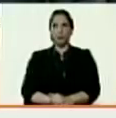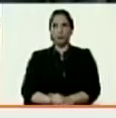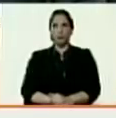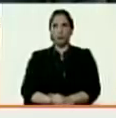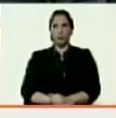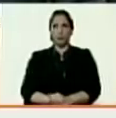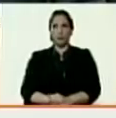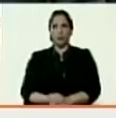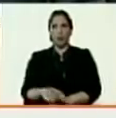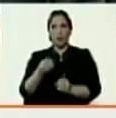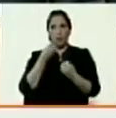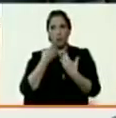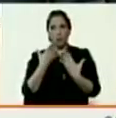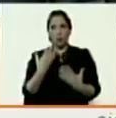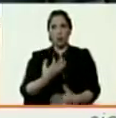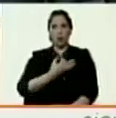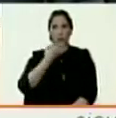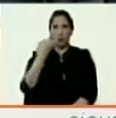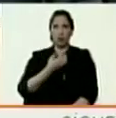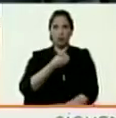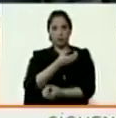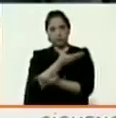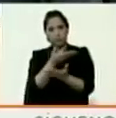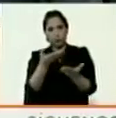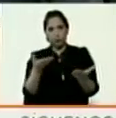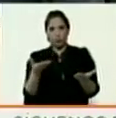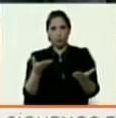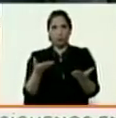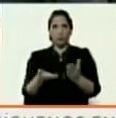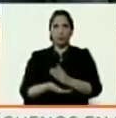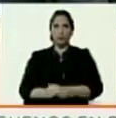Muy buenas tardes a todas y a todos.